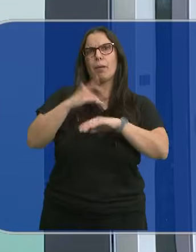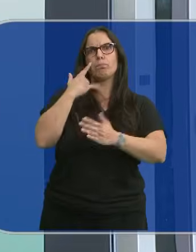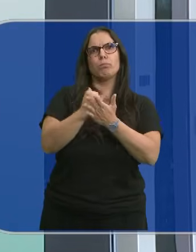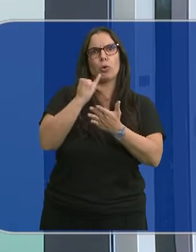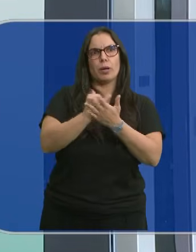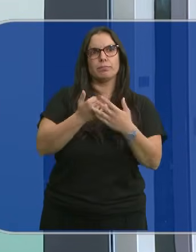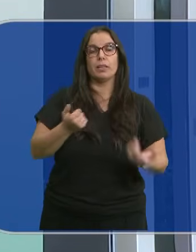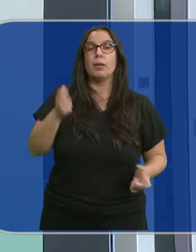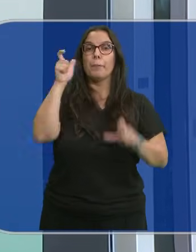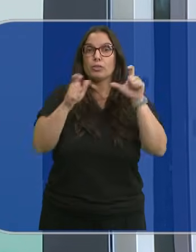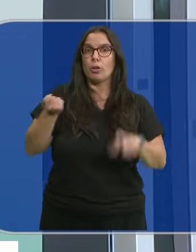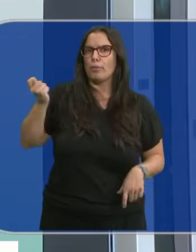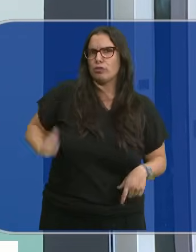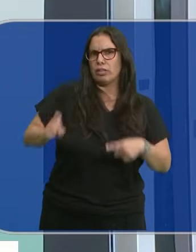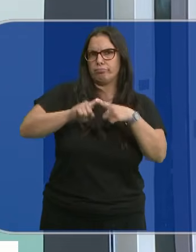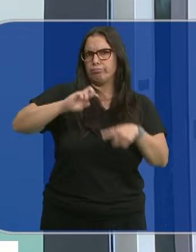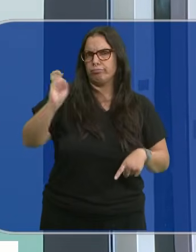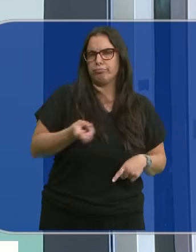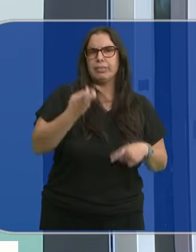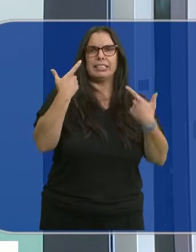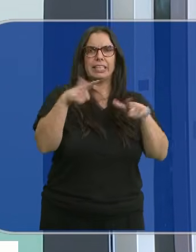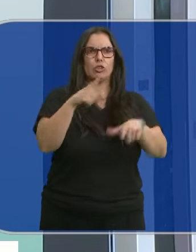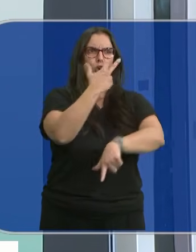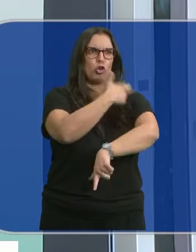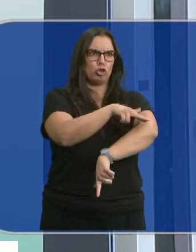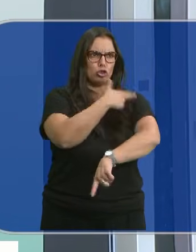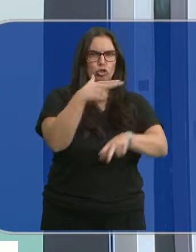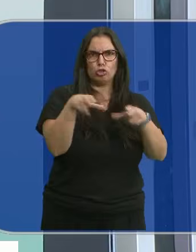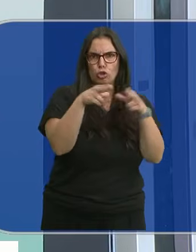simulador. Profesionales de todo tipo, del sector sociosanitario,